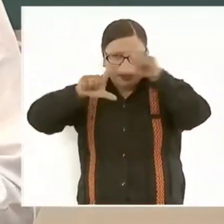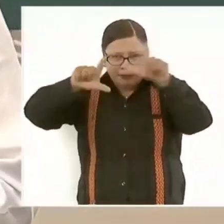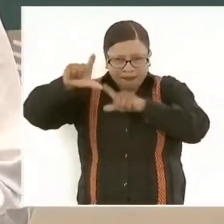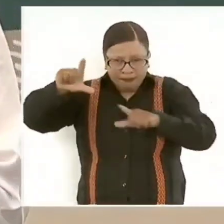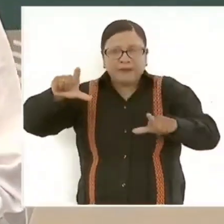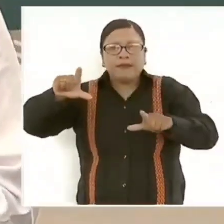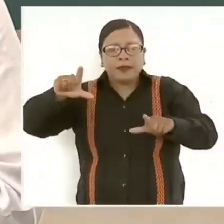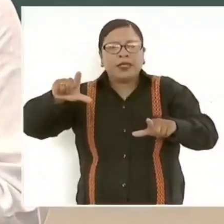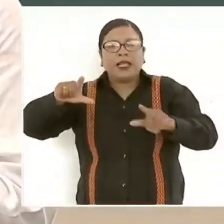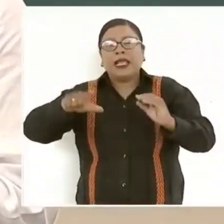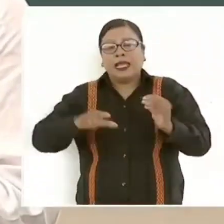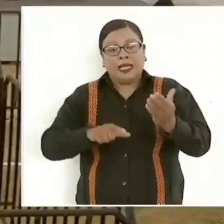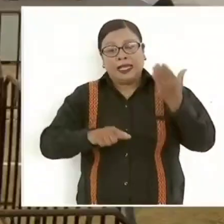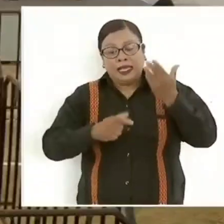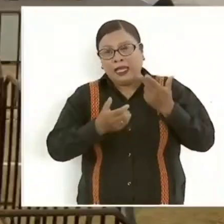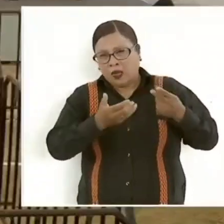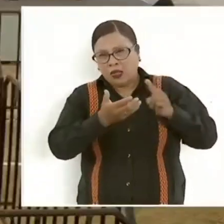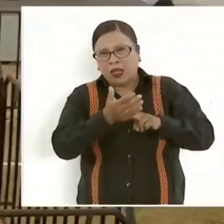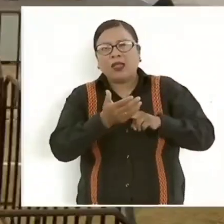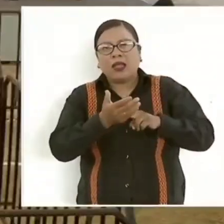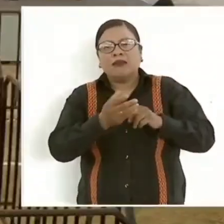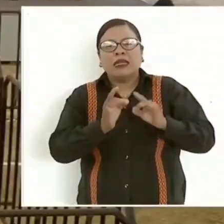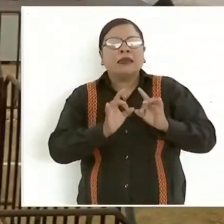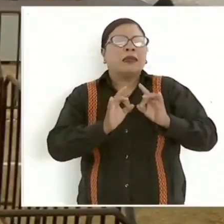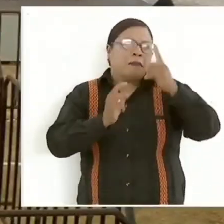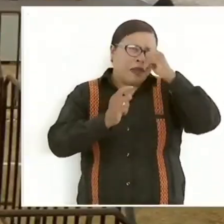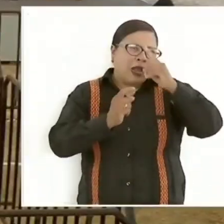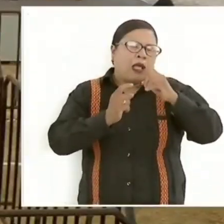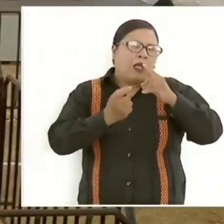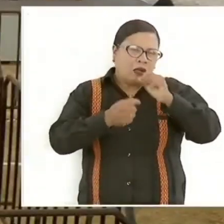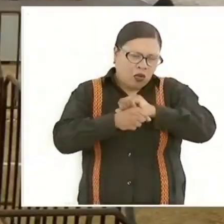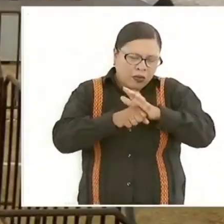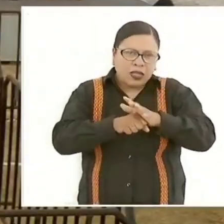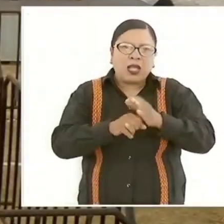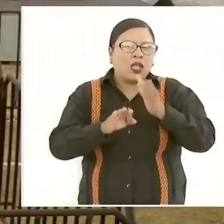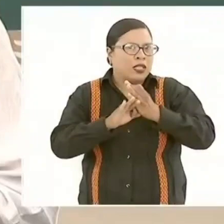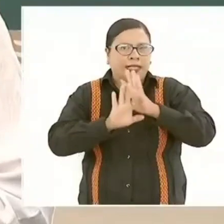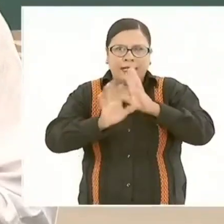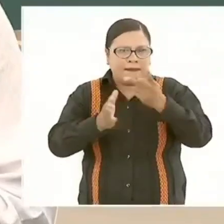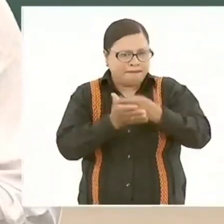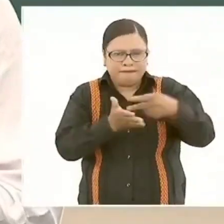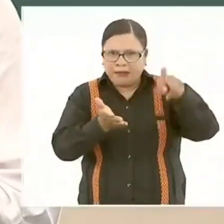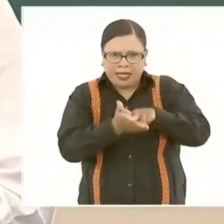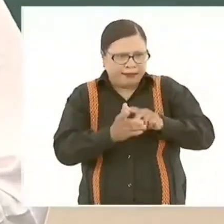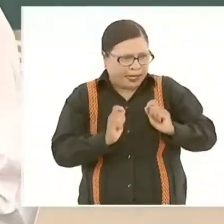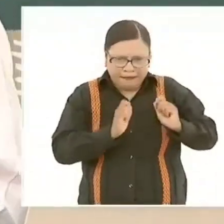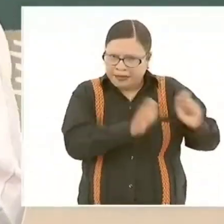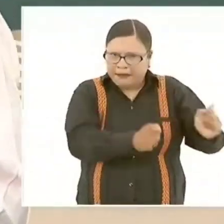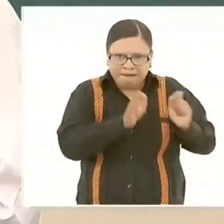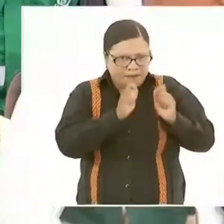que se contrataban de manera eventual, todos van a quedar basificados.